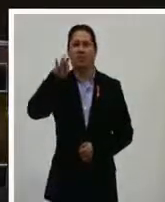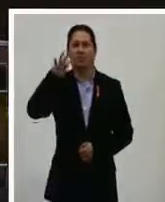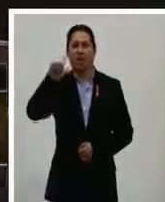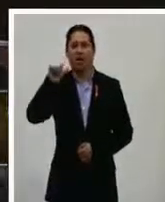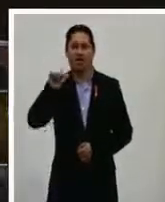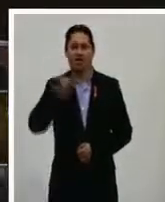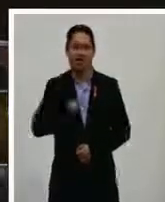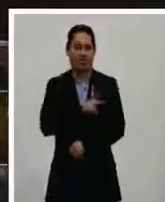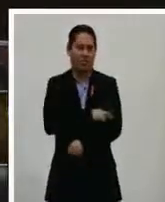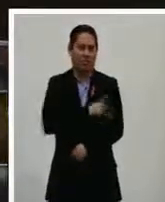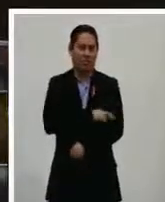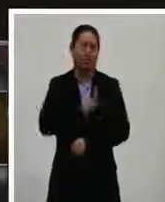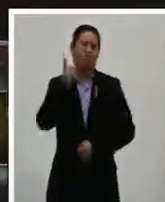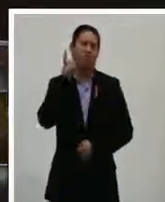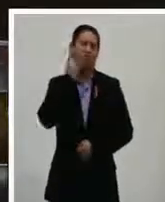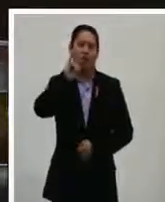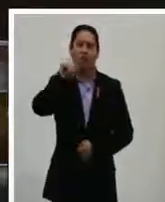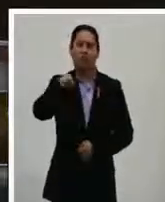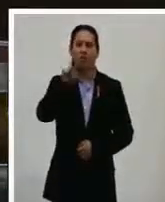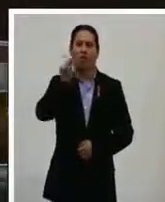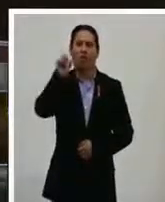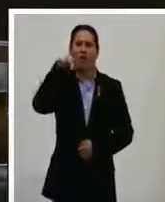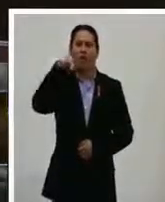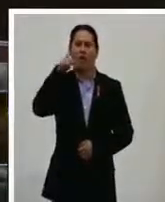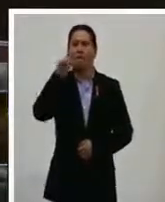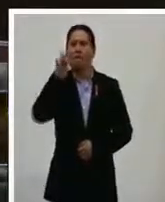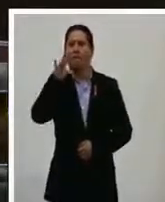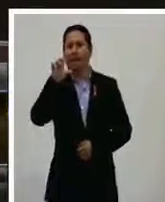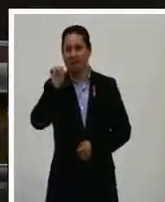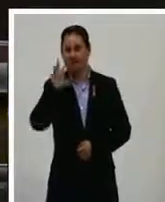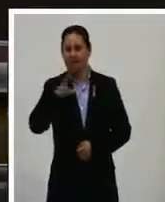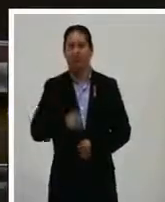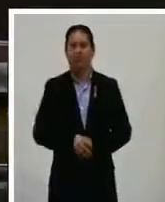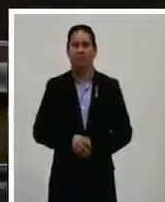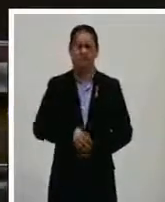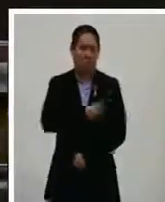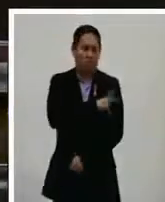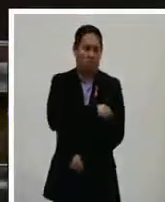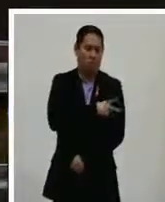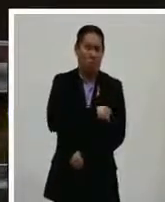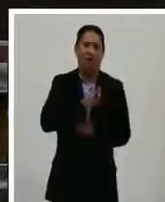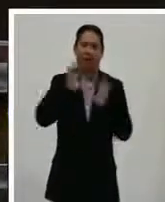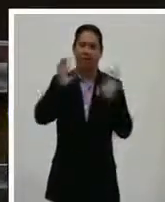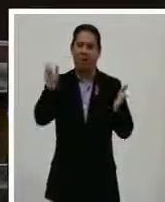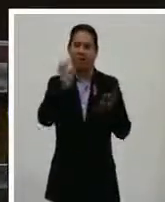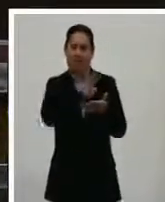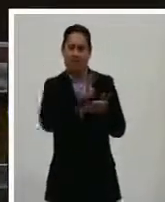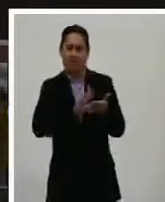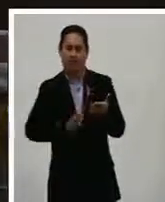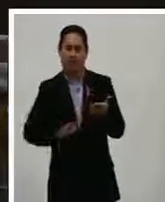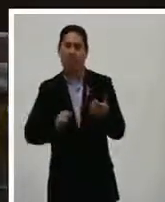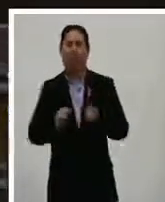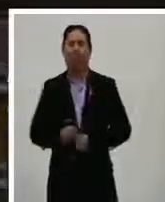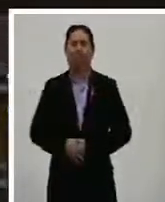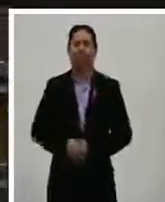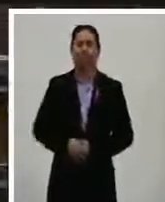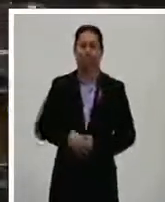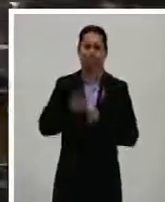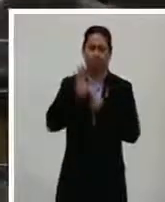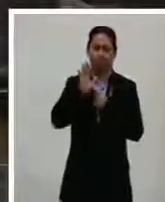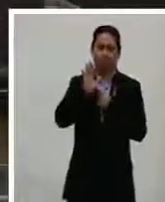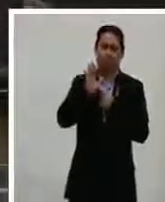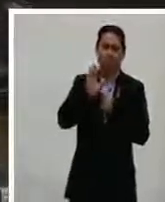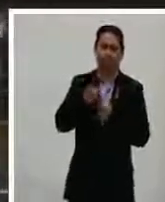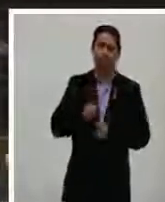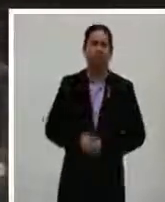vocal diputado juan pablo montes de oca avendaño vocal esta ley del dictamen diputado presidente